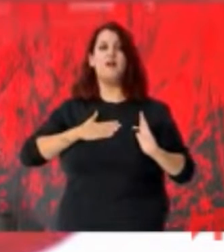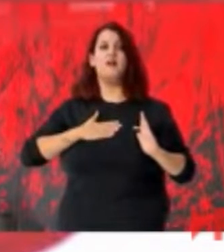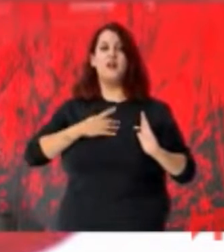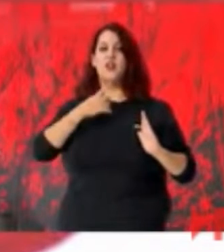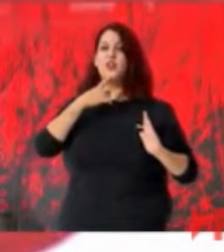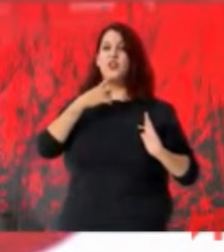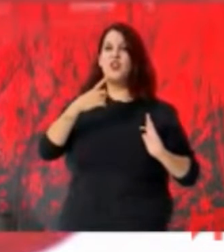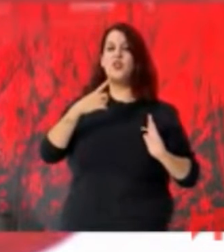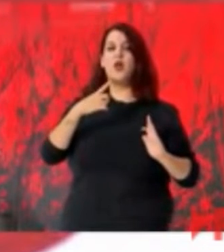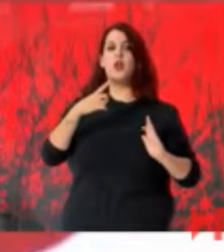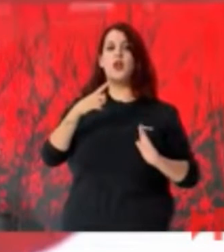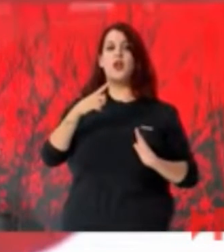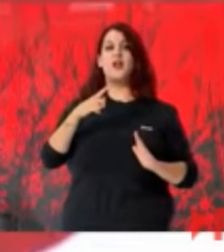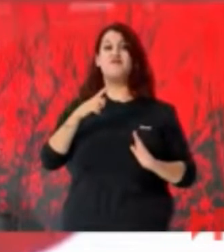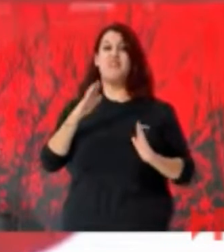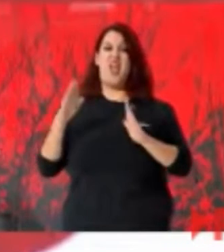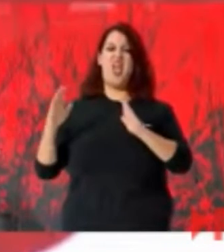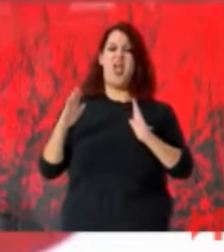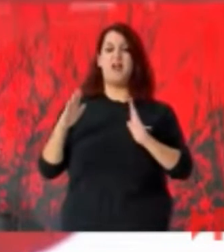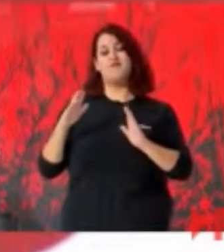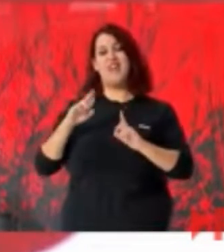el régimen del 78.